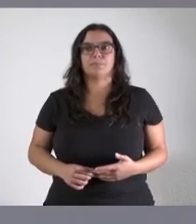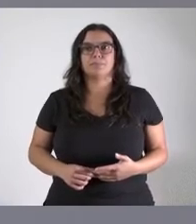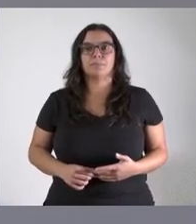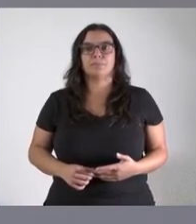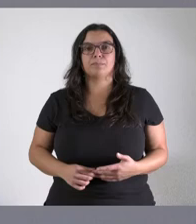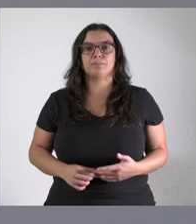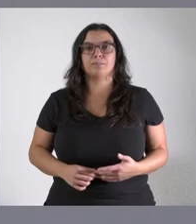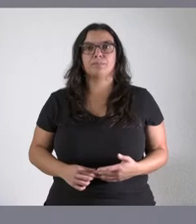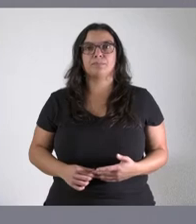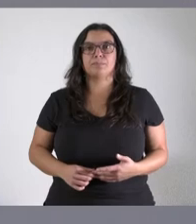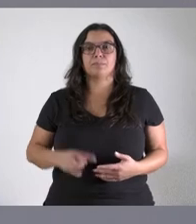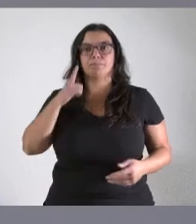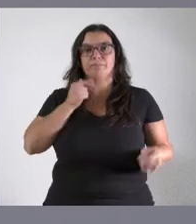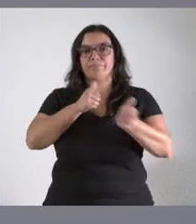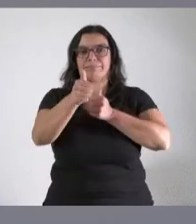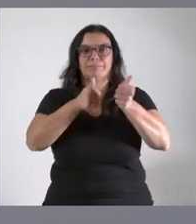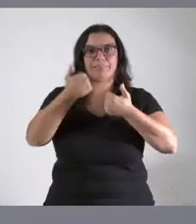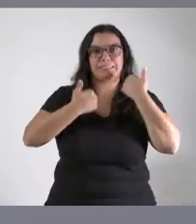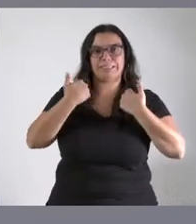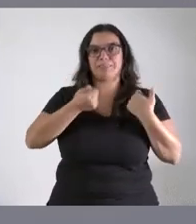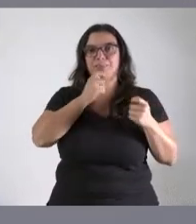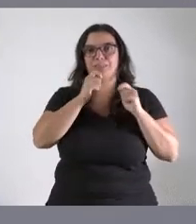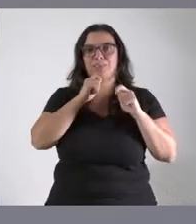se te ha adelantado me parece no